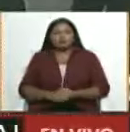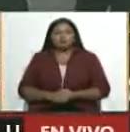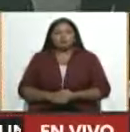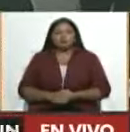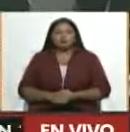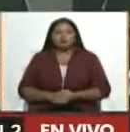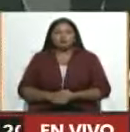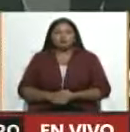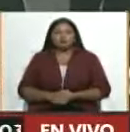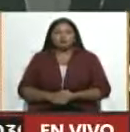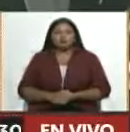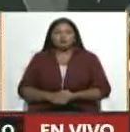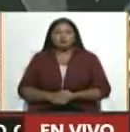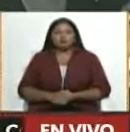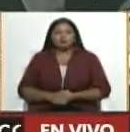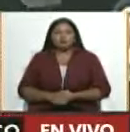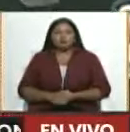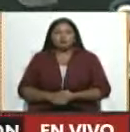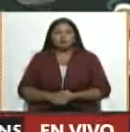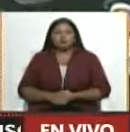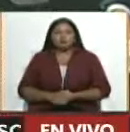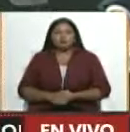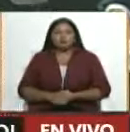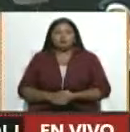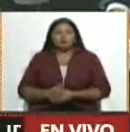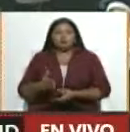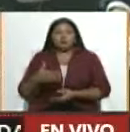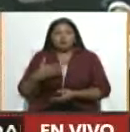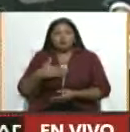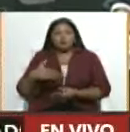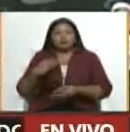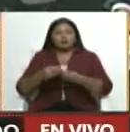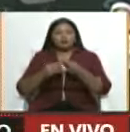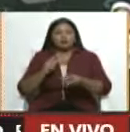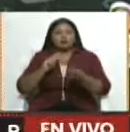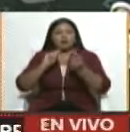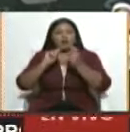tienen alguna persona conocida que quiera hacer cambio de